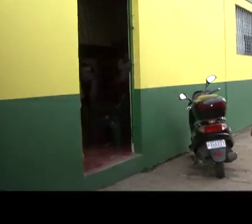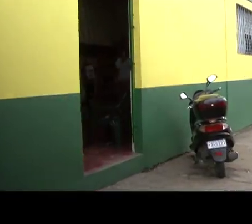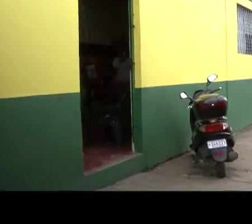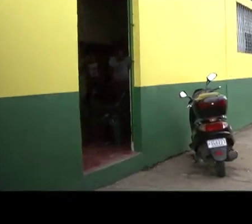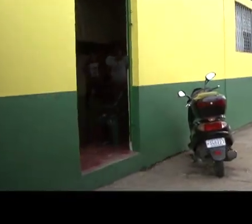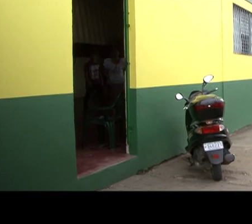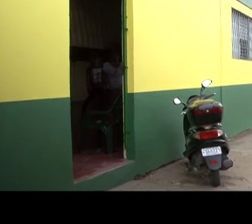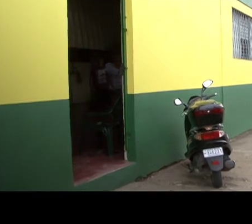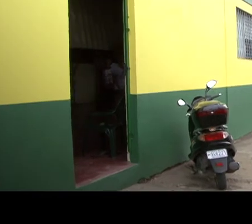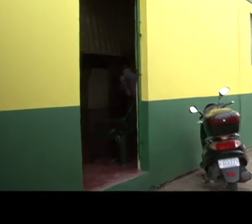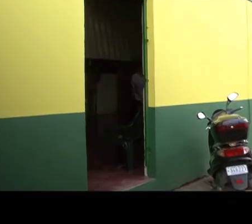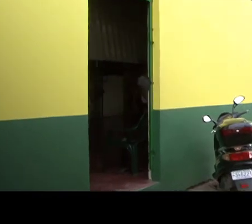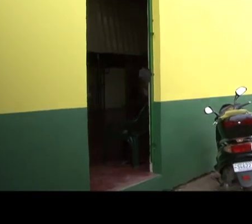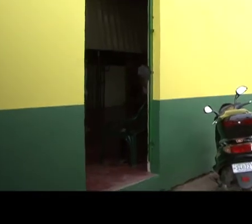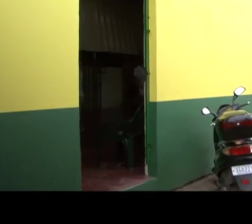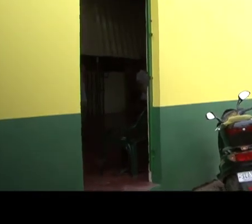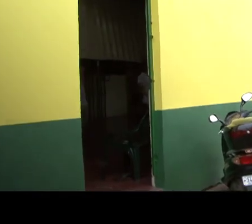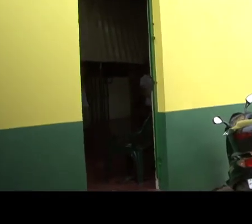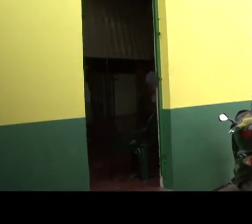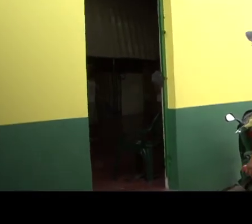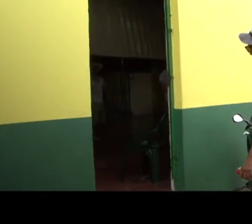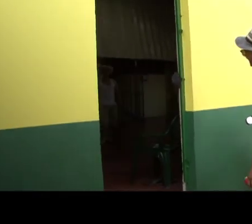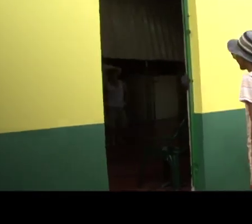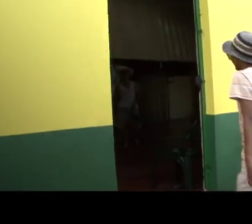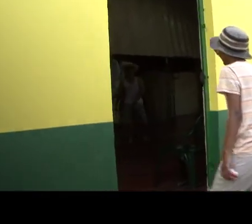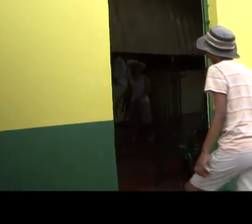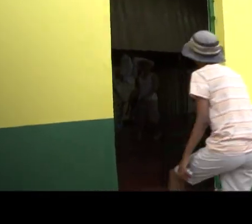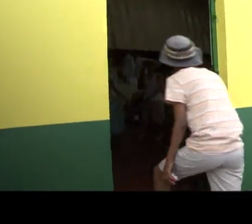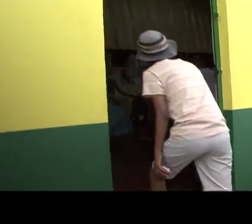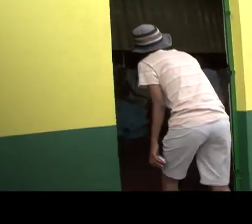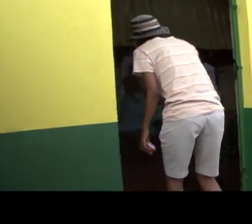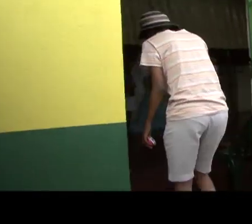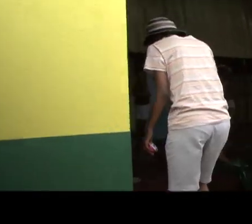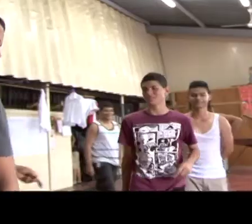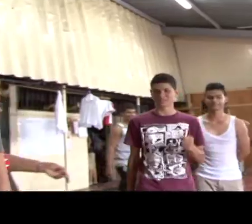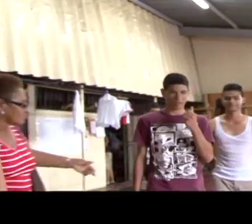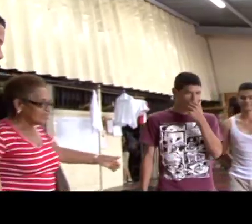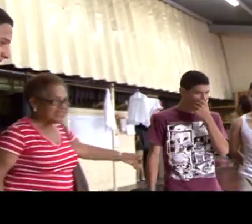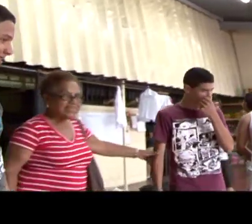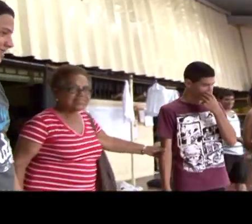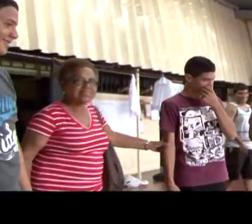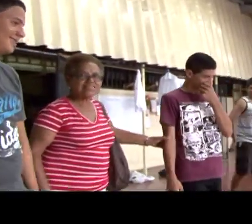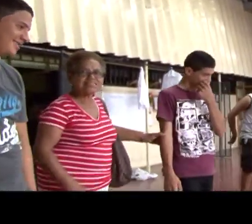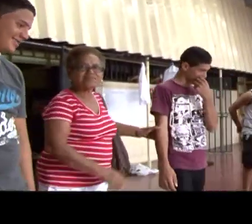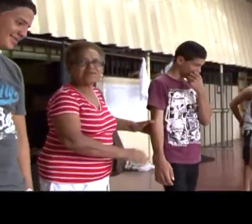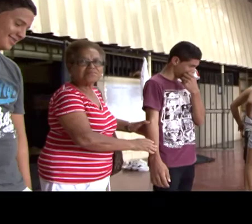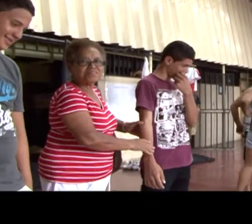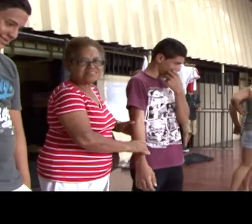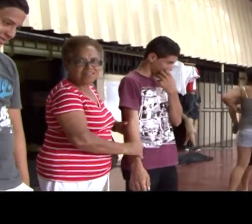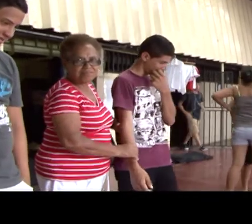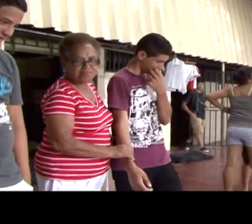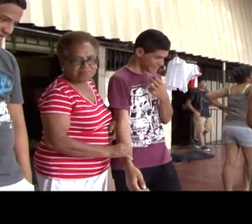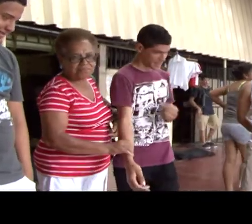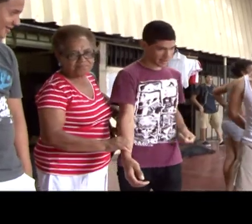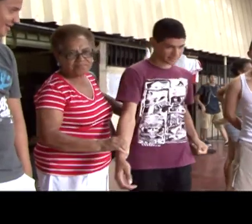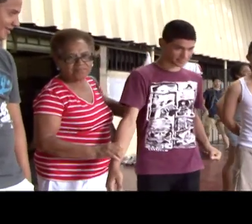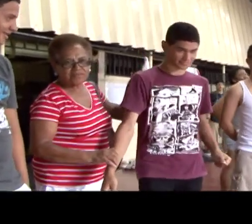jóvenes, este es el lugar de ensayo de caña de azúcar. Estos son muy chiquitos, vengan para acá. Este es el